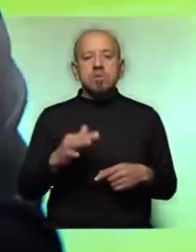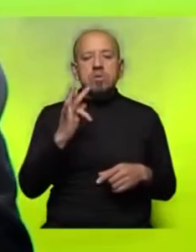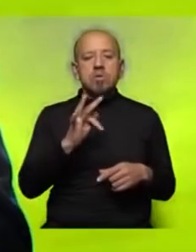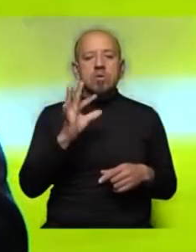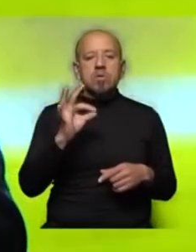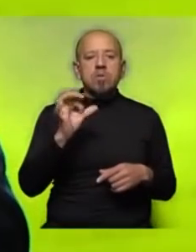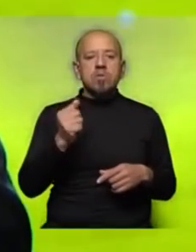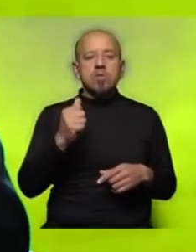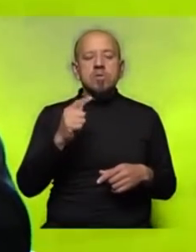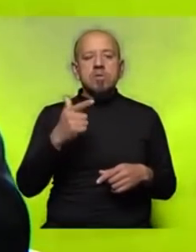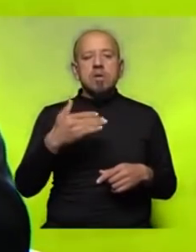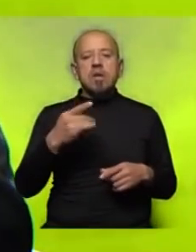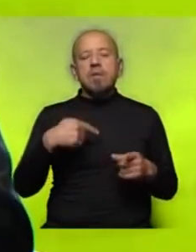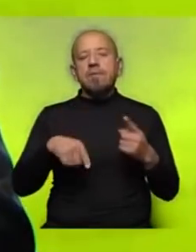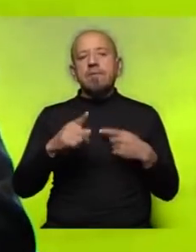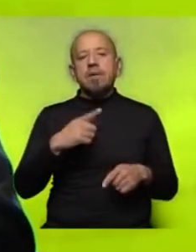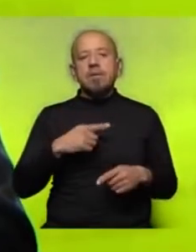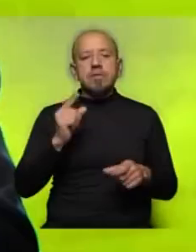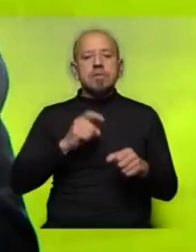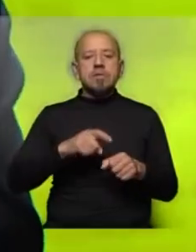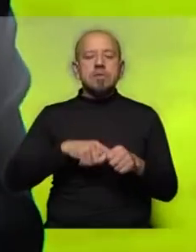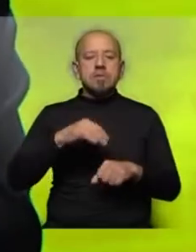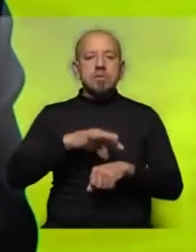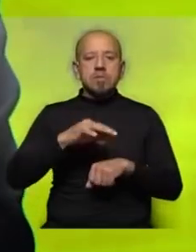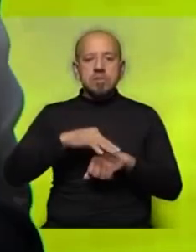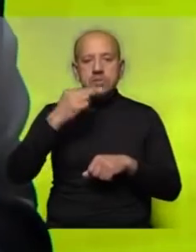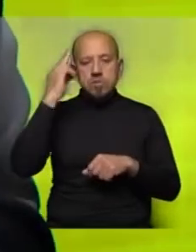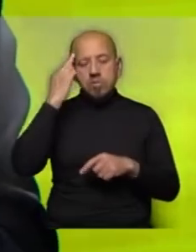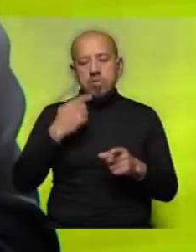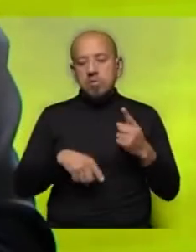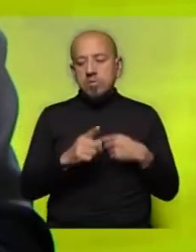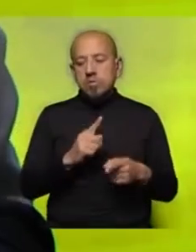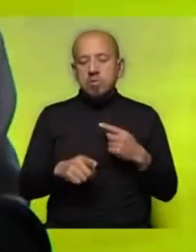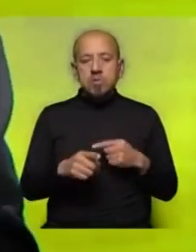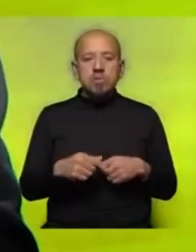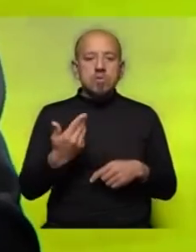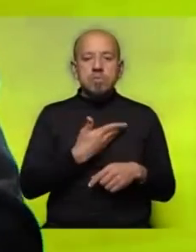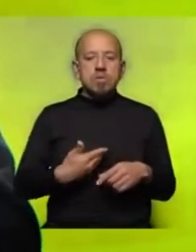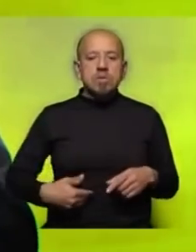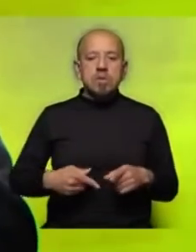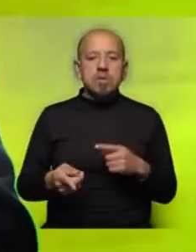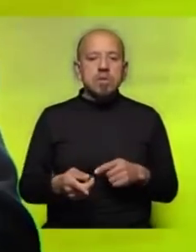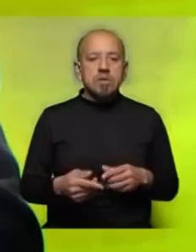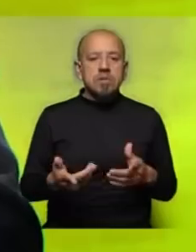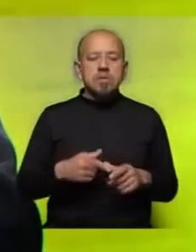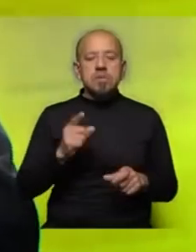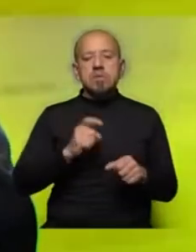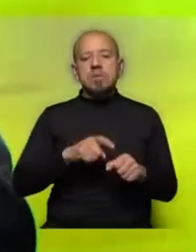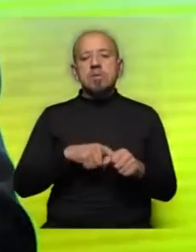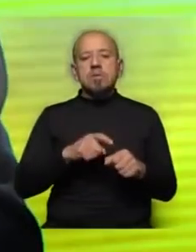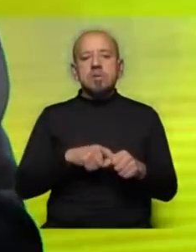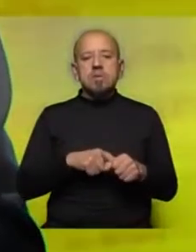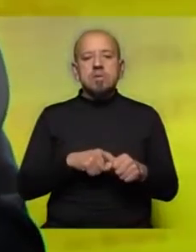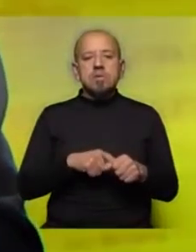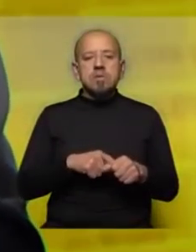ganó la elecciones del sindicato médico del Uruguay o sea flamante presidente electo del s en las